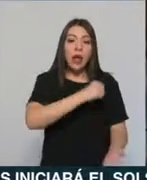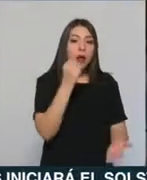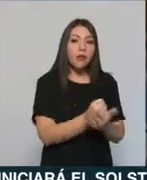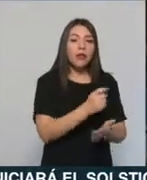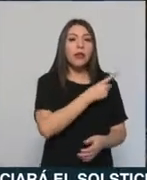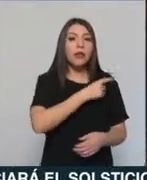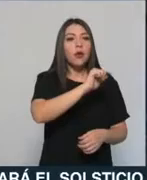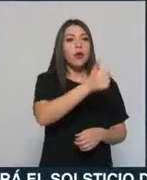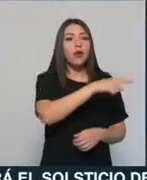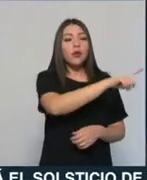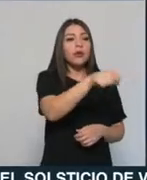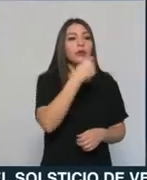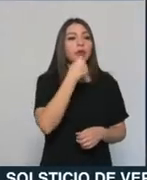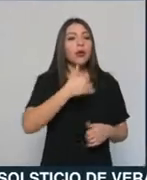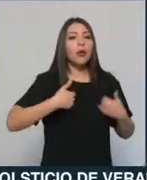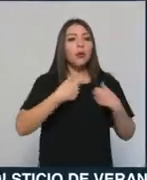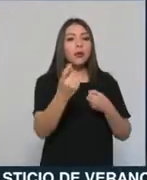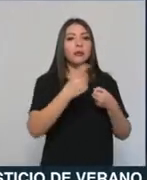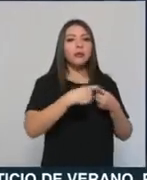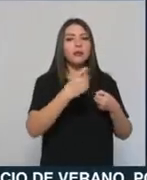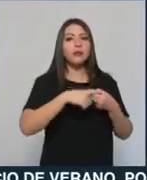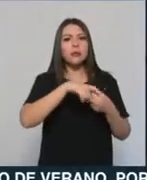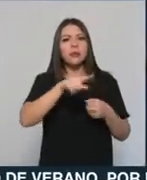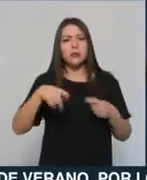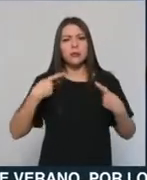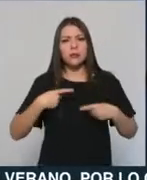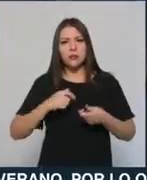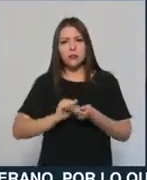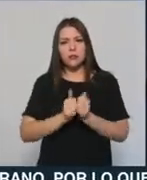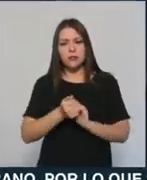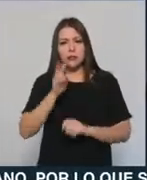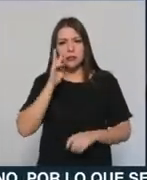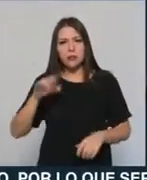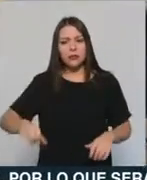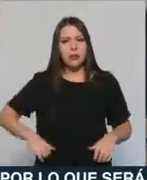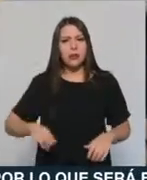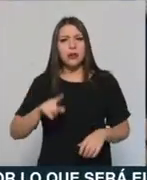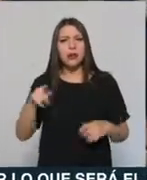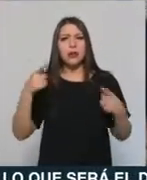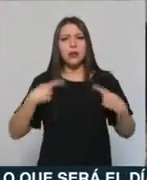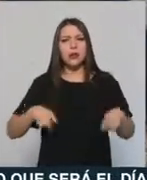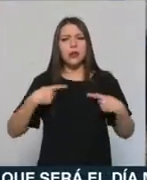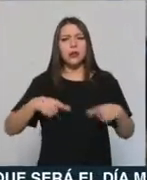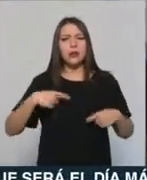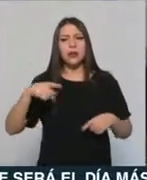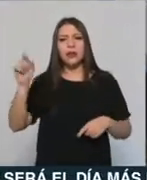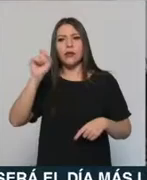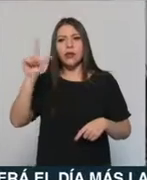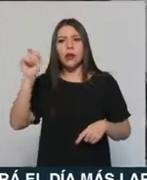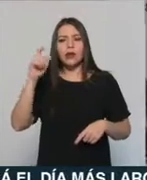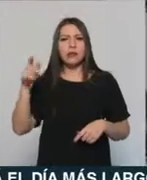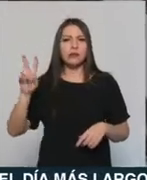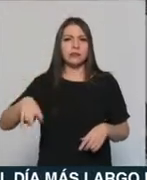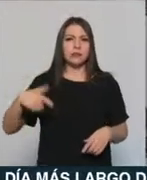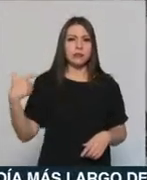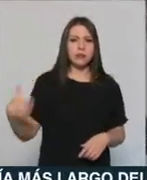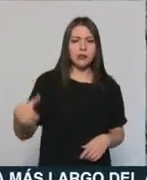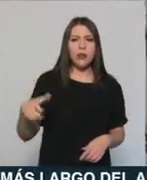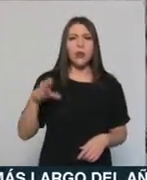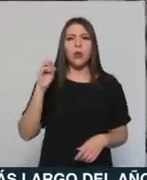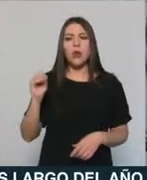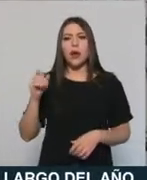caso ha sido del interés de muchos, debido a que han salido a relucir nombres de personas de la farándula, multimillonarios y hasta